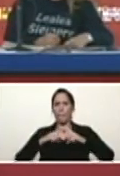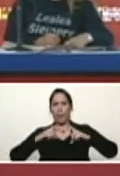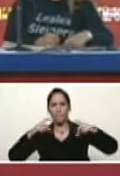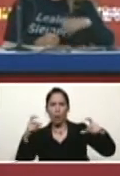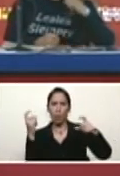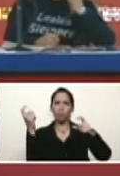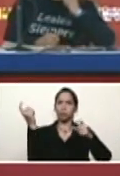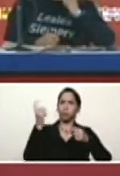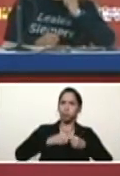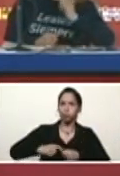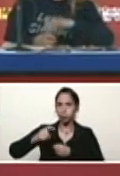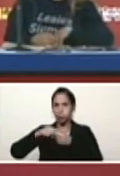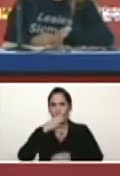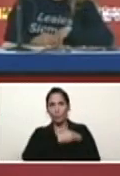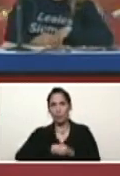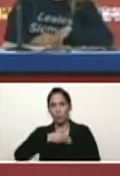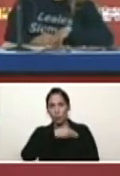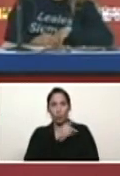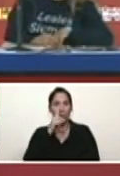incorporación a la misión Riva.